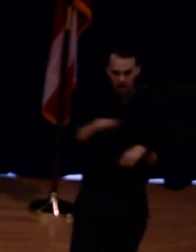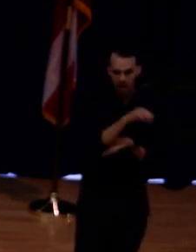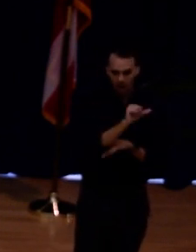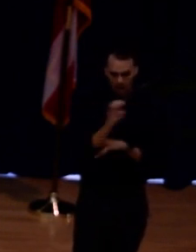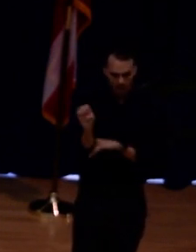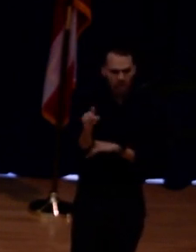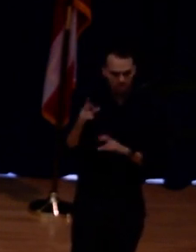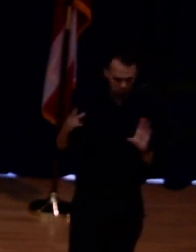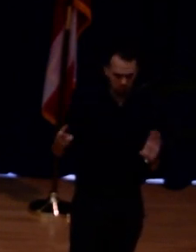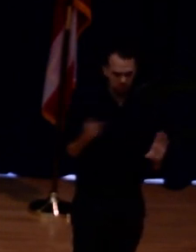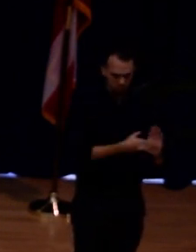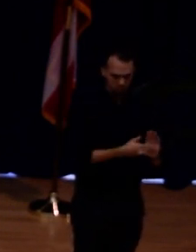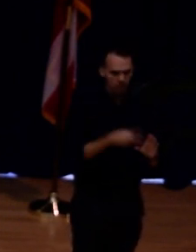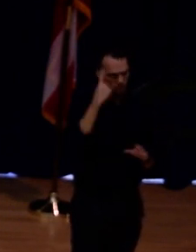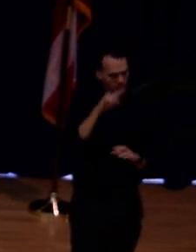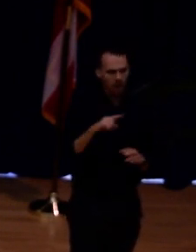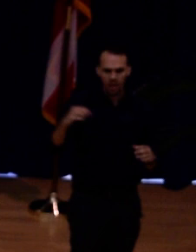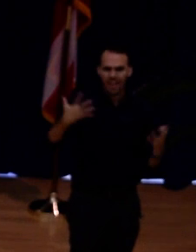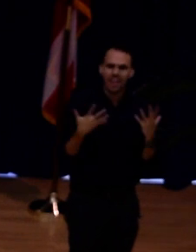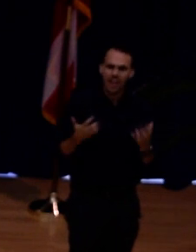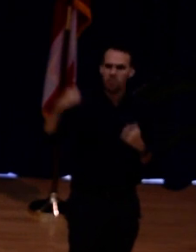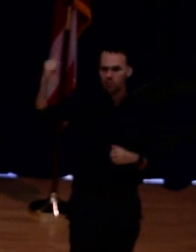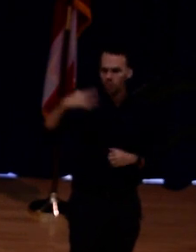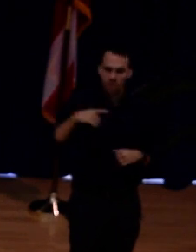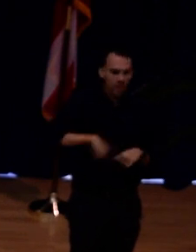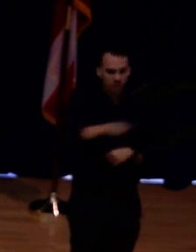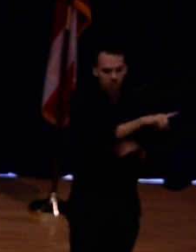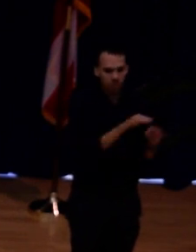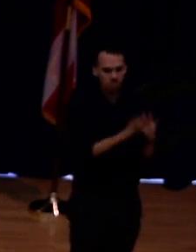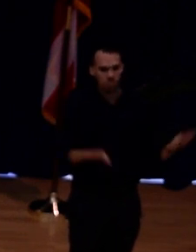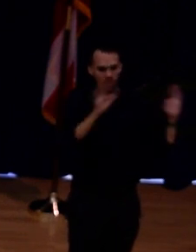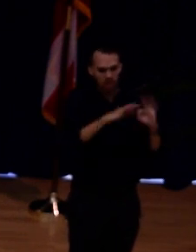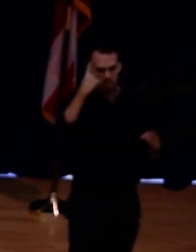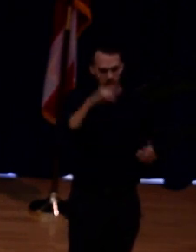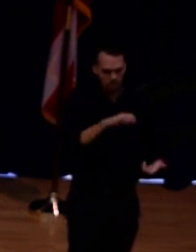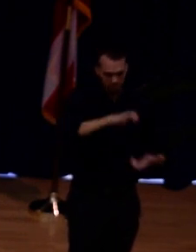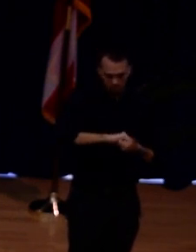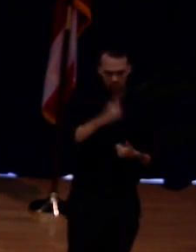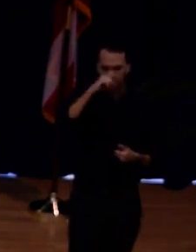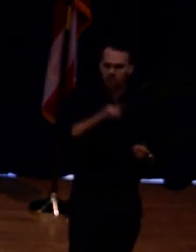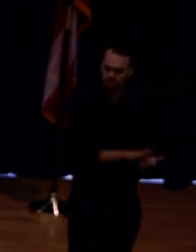Eléctrica participaron en la creación de Queremos Sol y sabemos que son esenciales para esa transición energética.